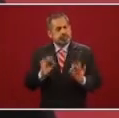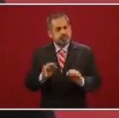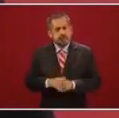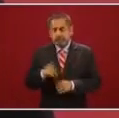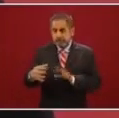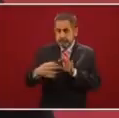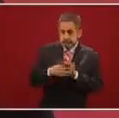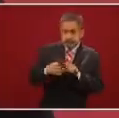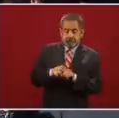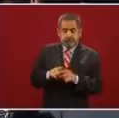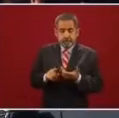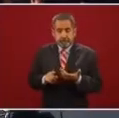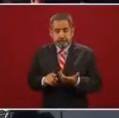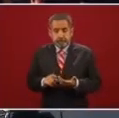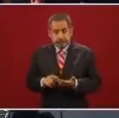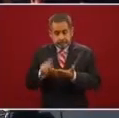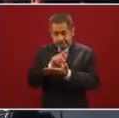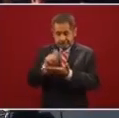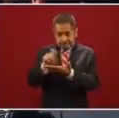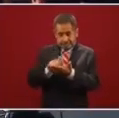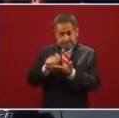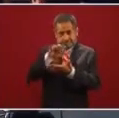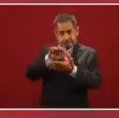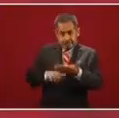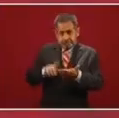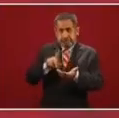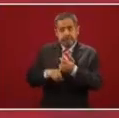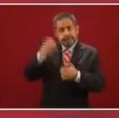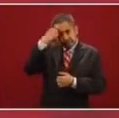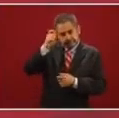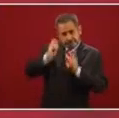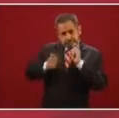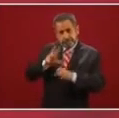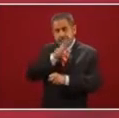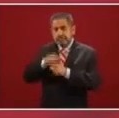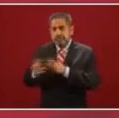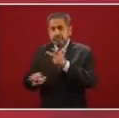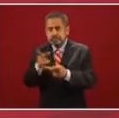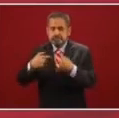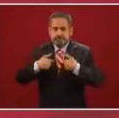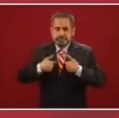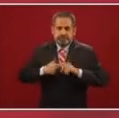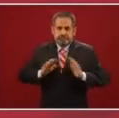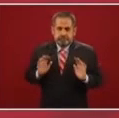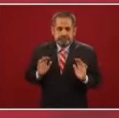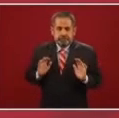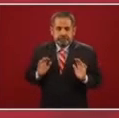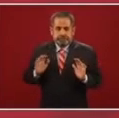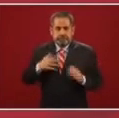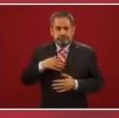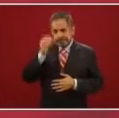preguntas, todo este tema de las preguntas lo realizan expertos en que hacen encuestas. Yo ahí sí no